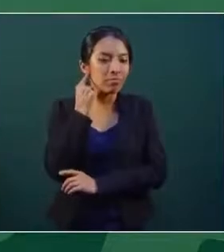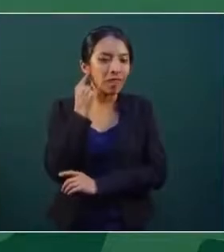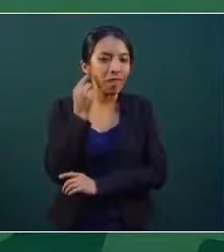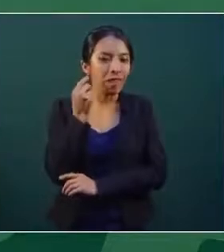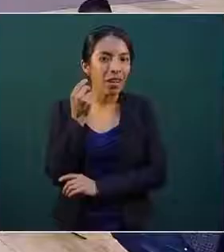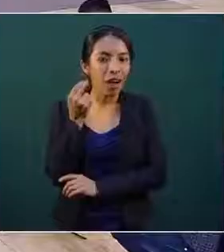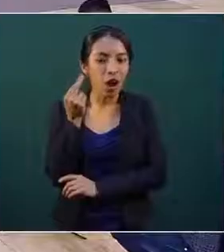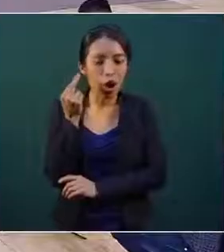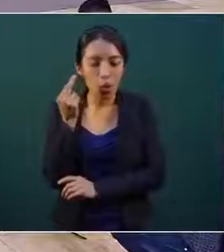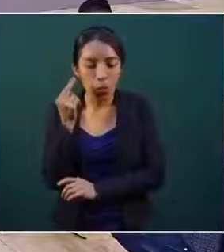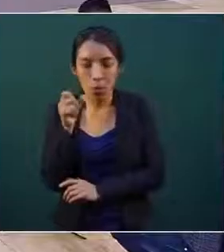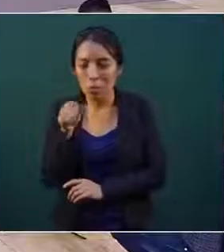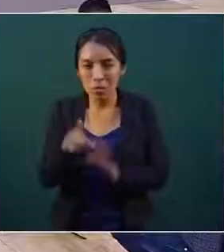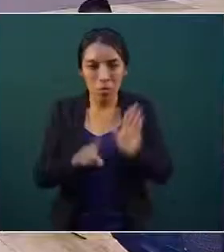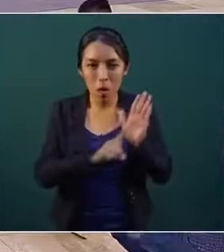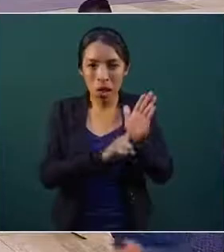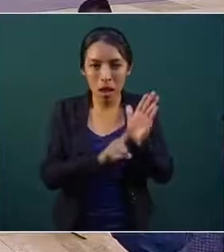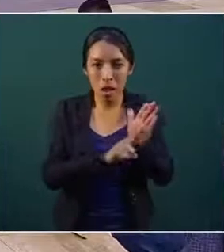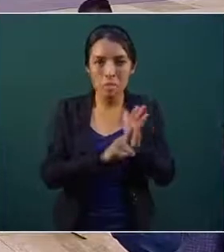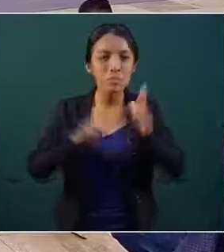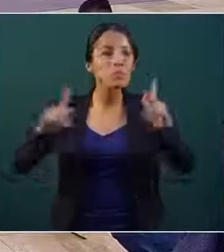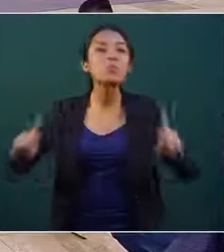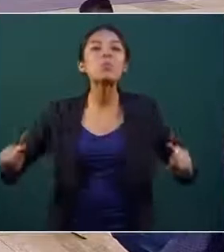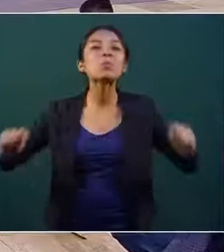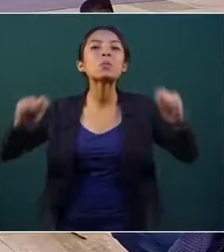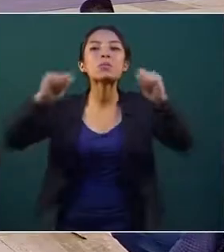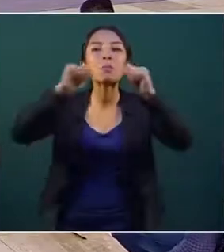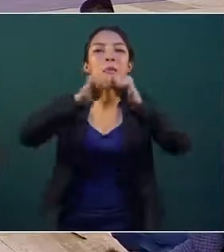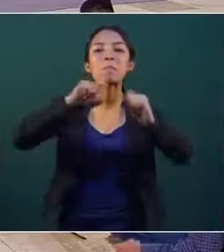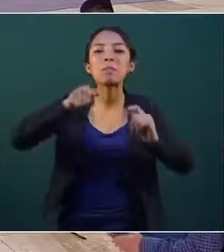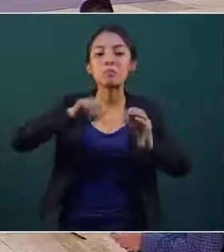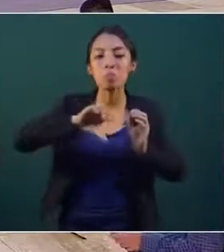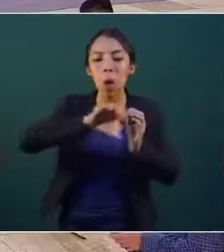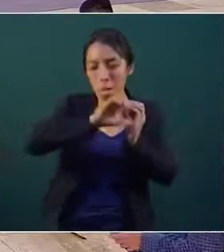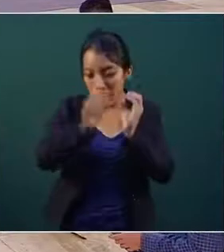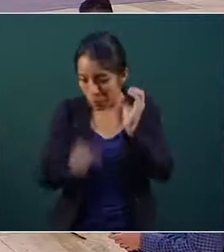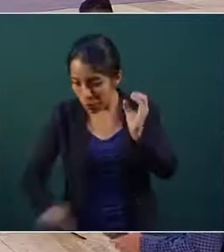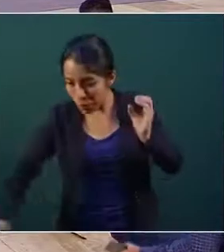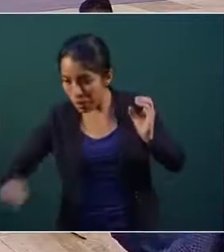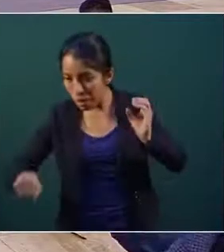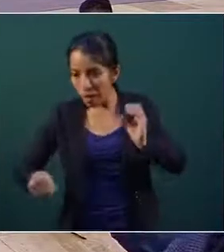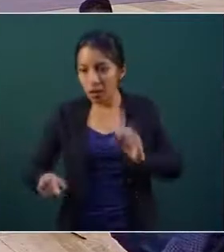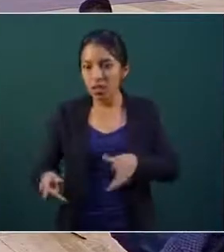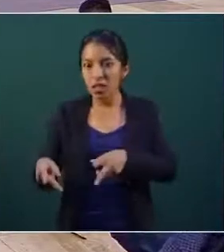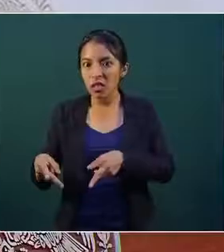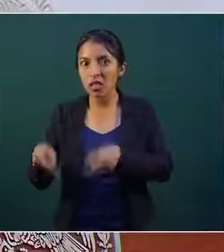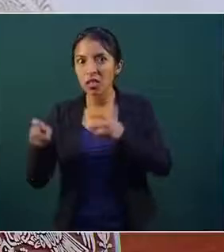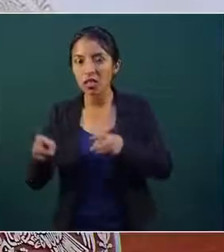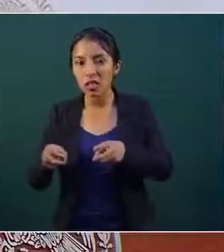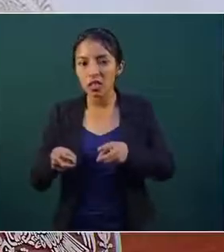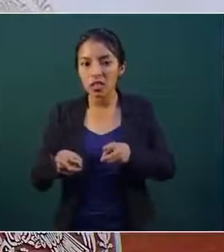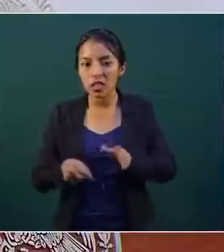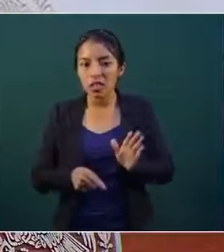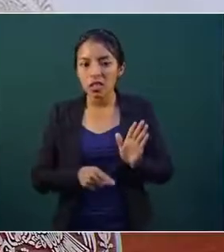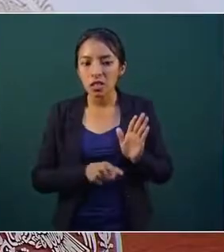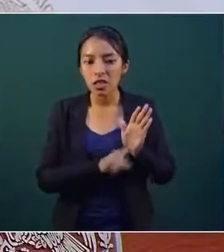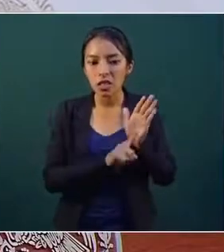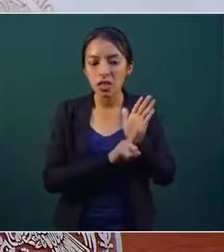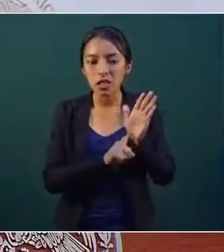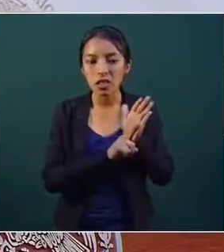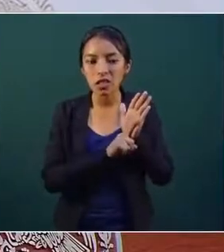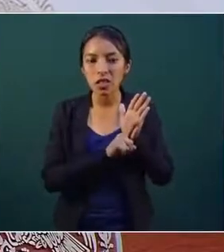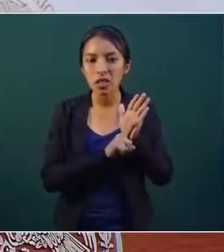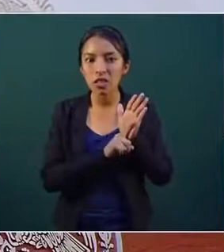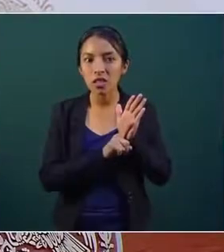en un ducto de Tuxpan y salían a buscar un